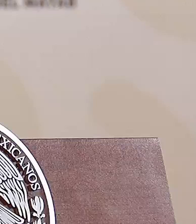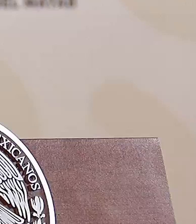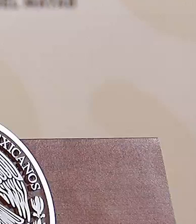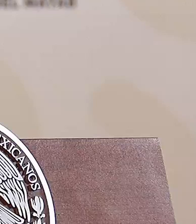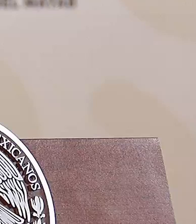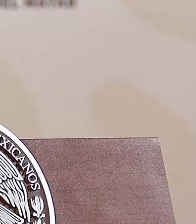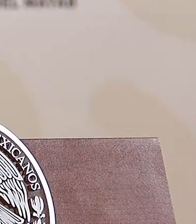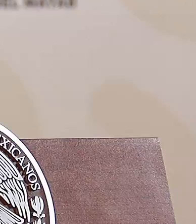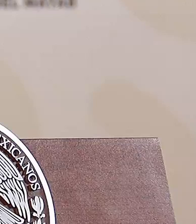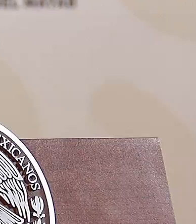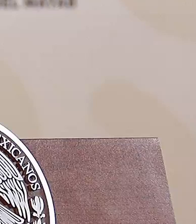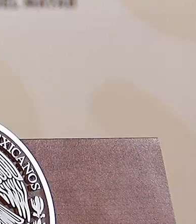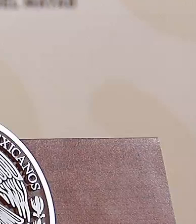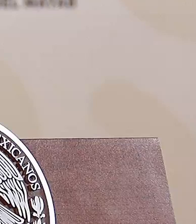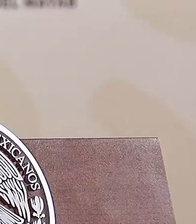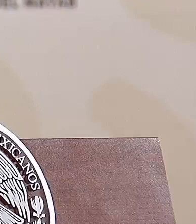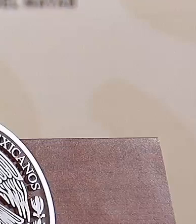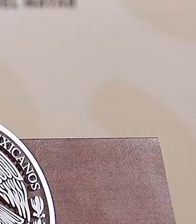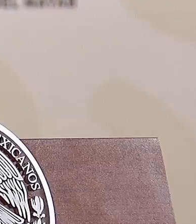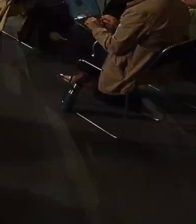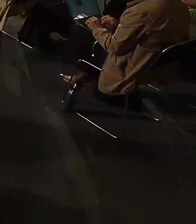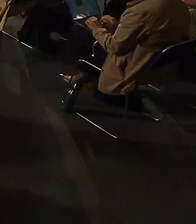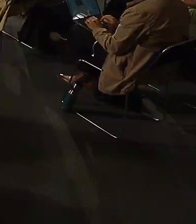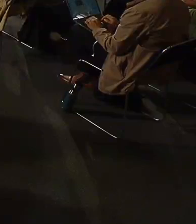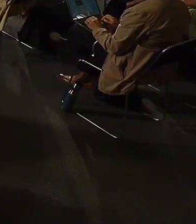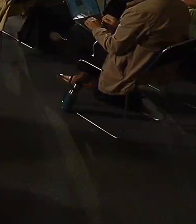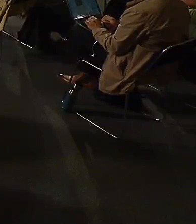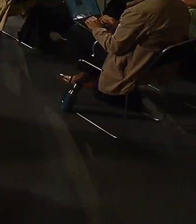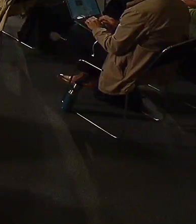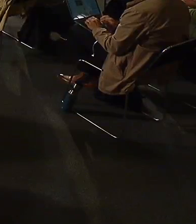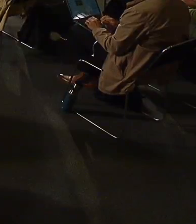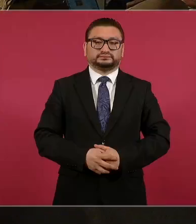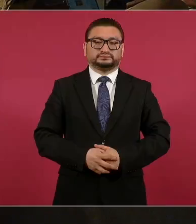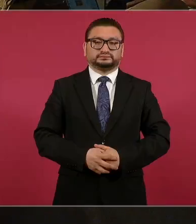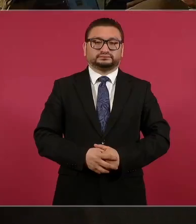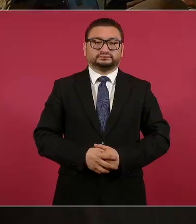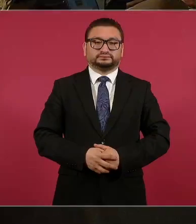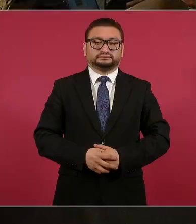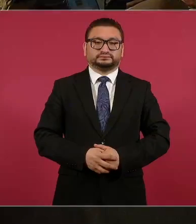por el apoyo recibido. Muchas gracias.